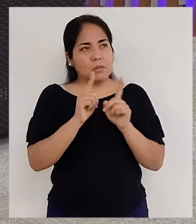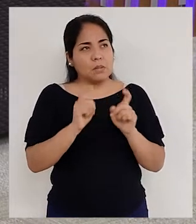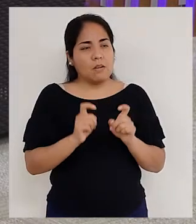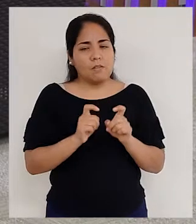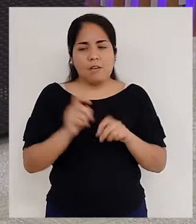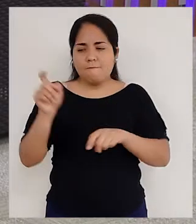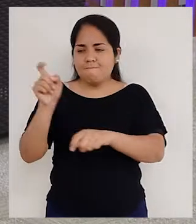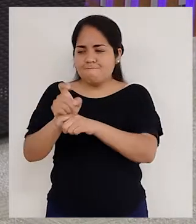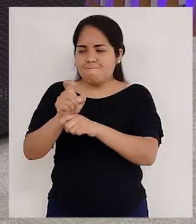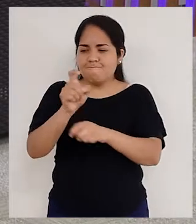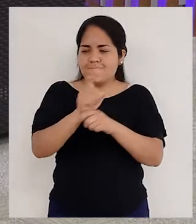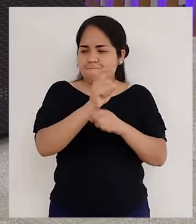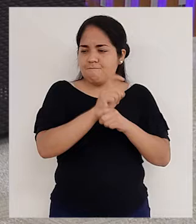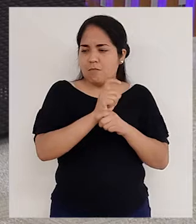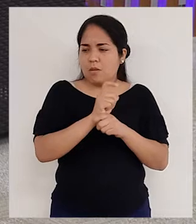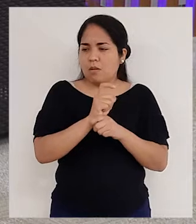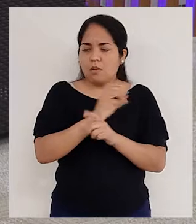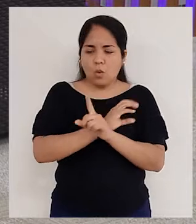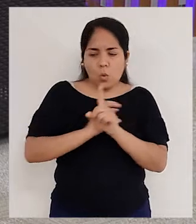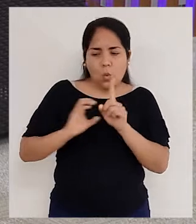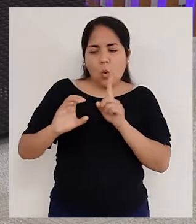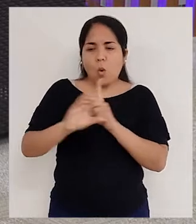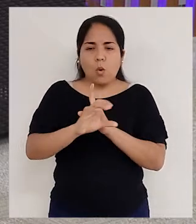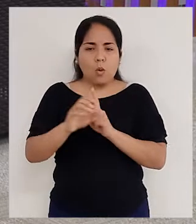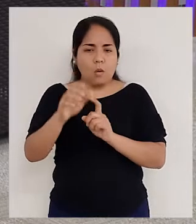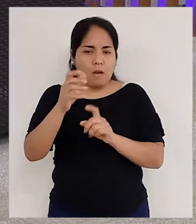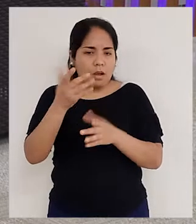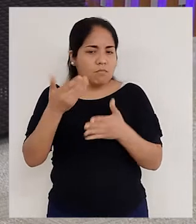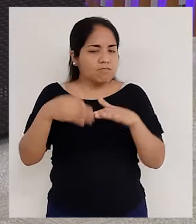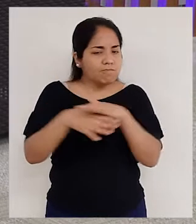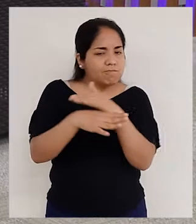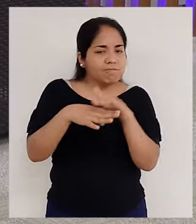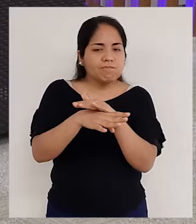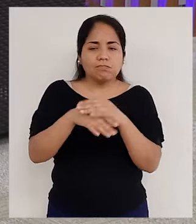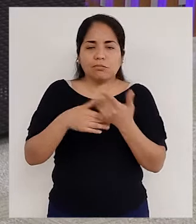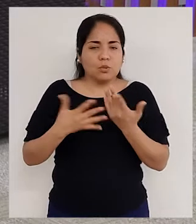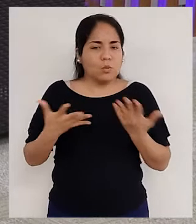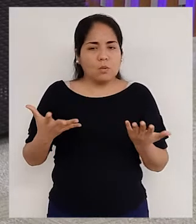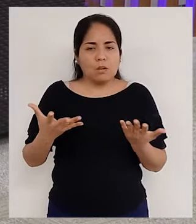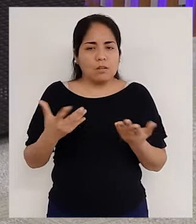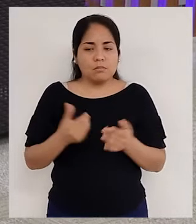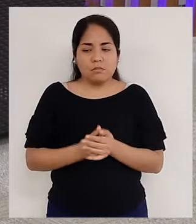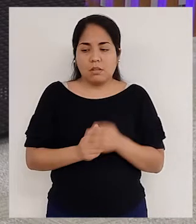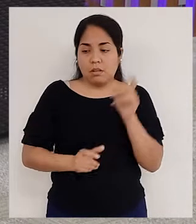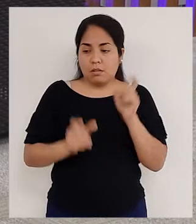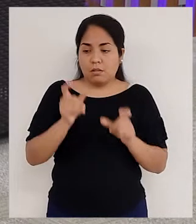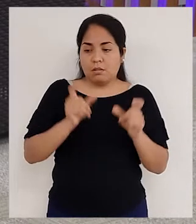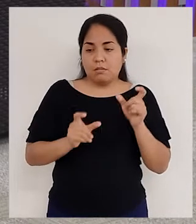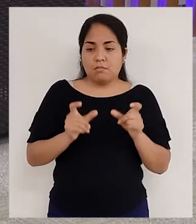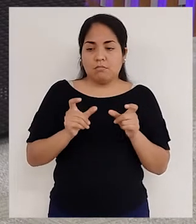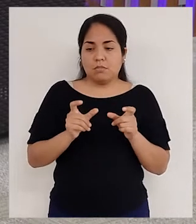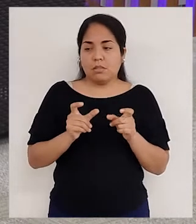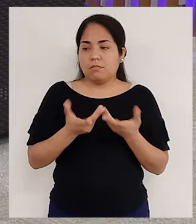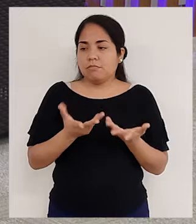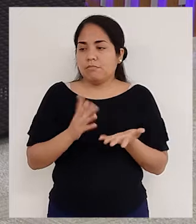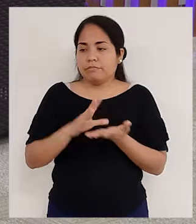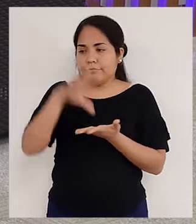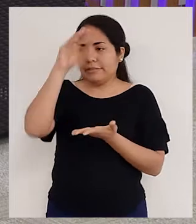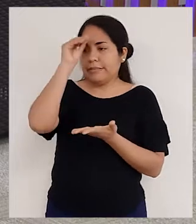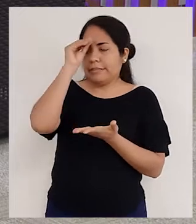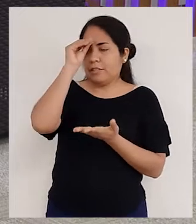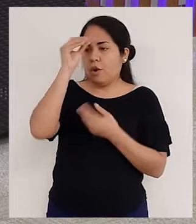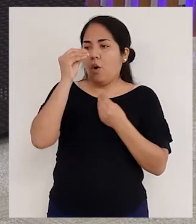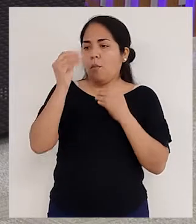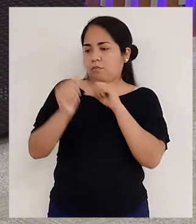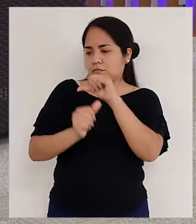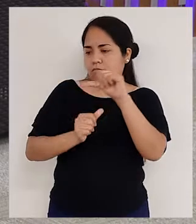le mencionaba al inicio, el tema educativo. No hay una cultura accesible, no hay una cultura de accesibilidad. Las personas